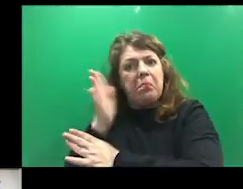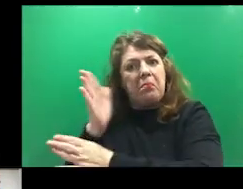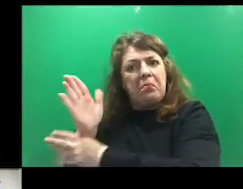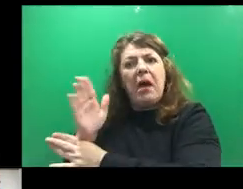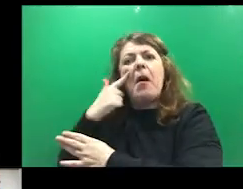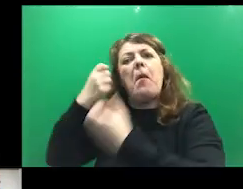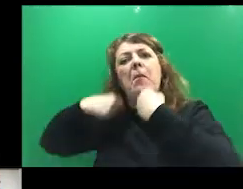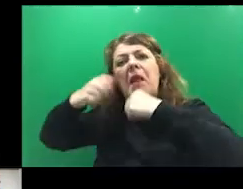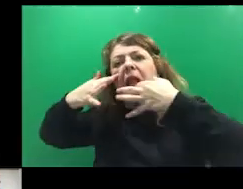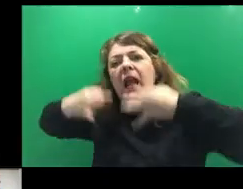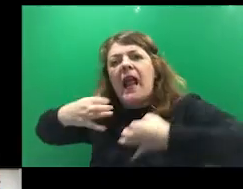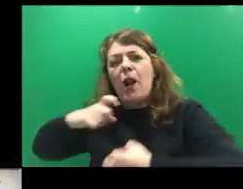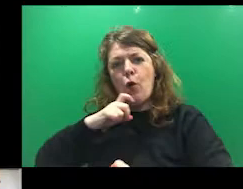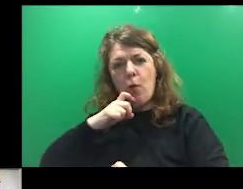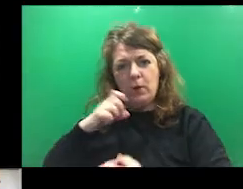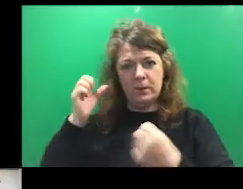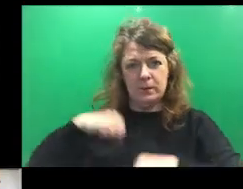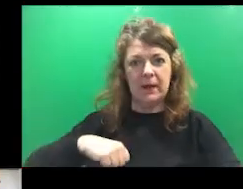la práctica.